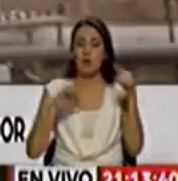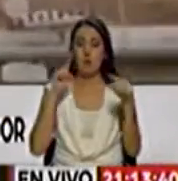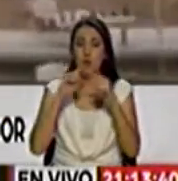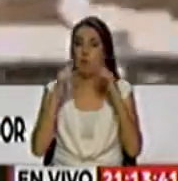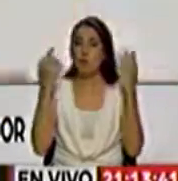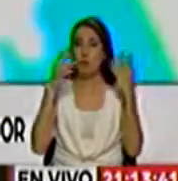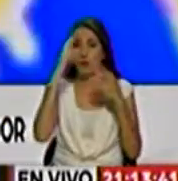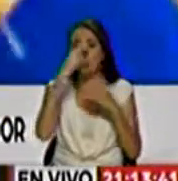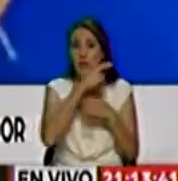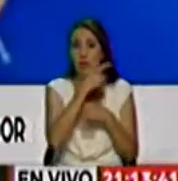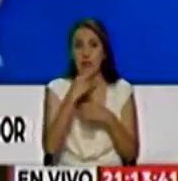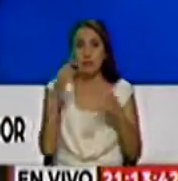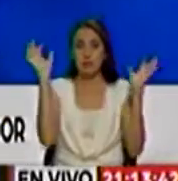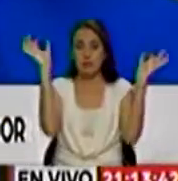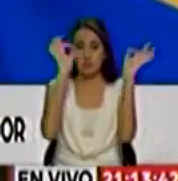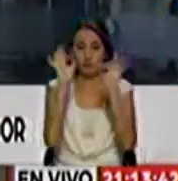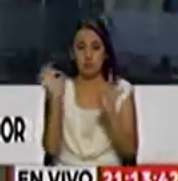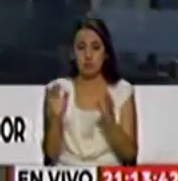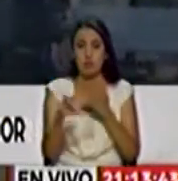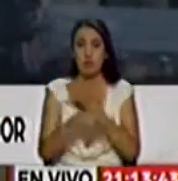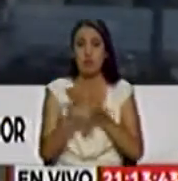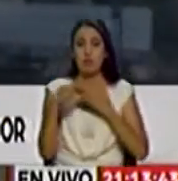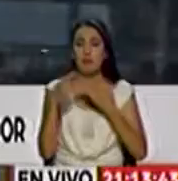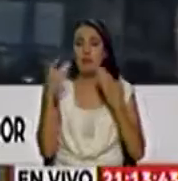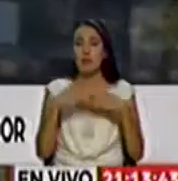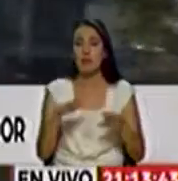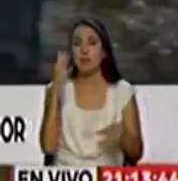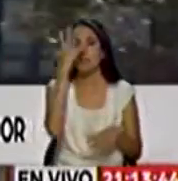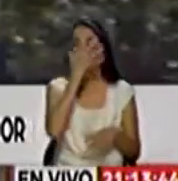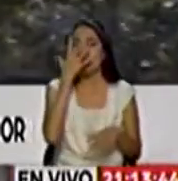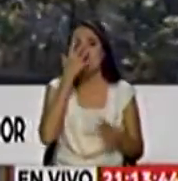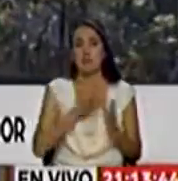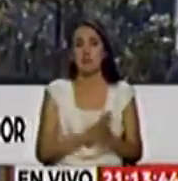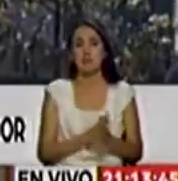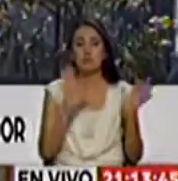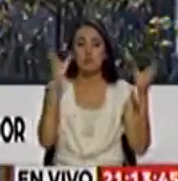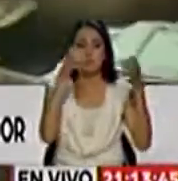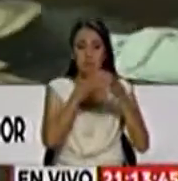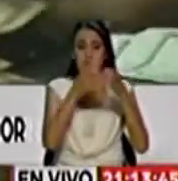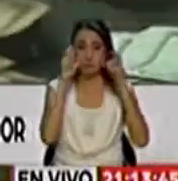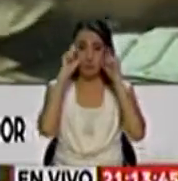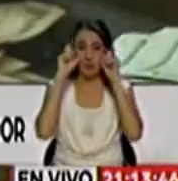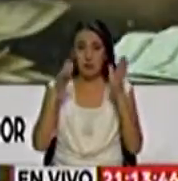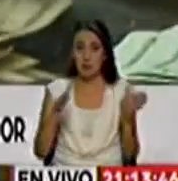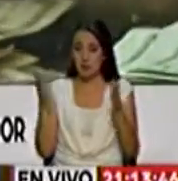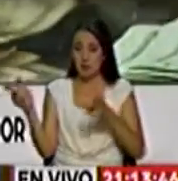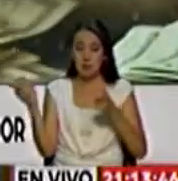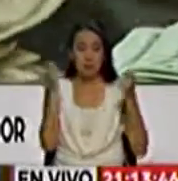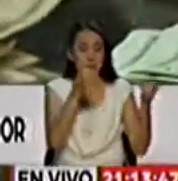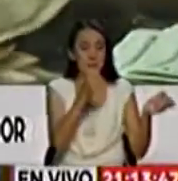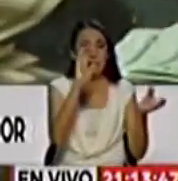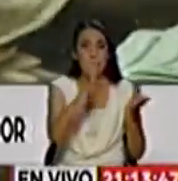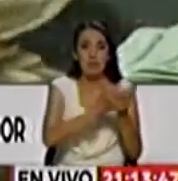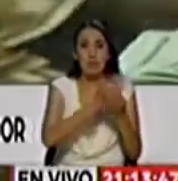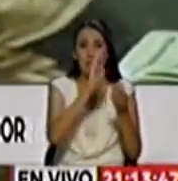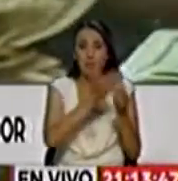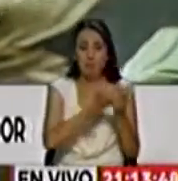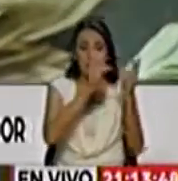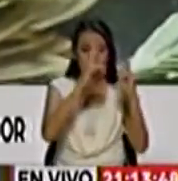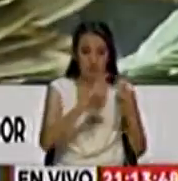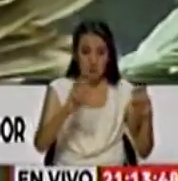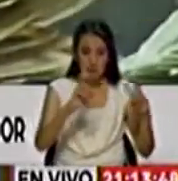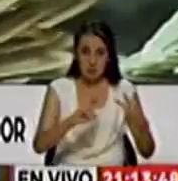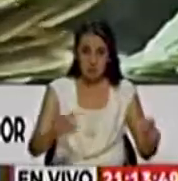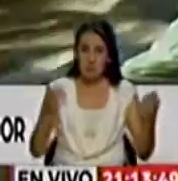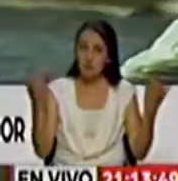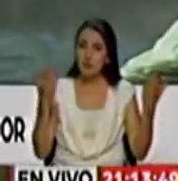rehabilitación de la refinería de Esmeraldas. El tribunal dispuso además que se remita a Fiscalía el expediente para que inicie investigaciones por los